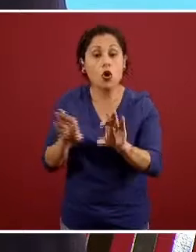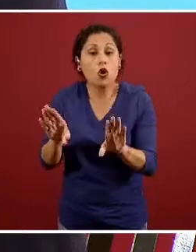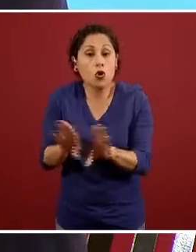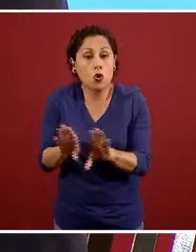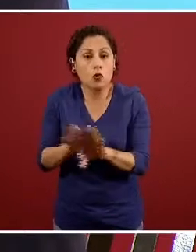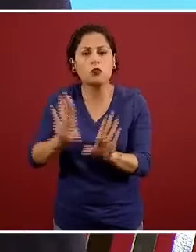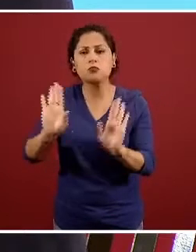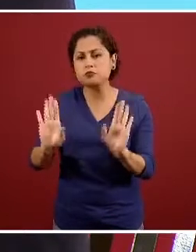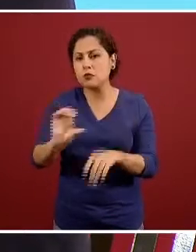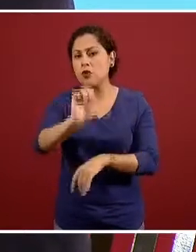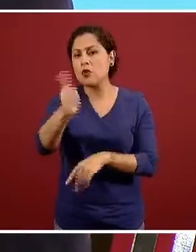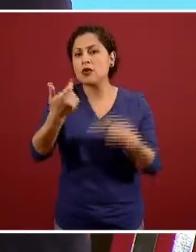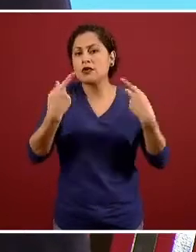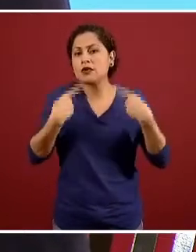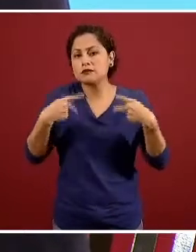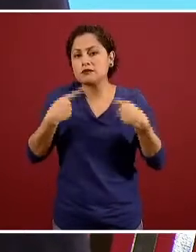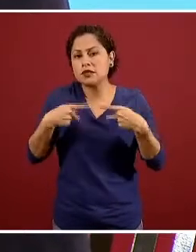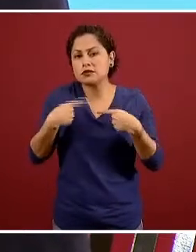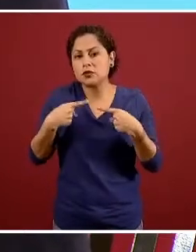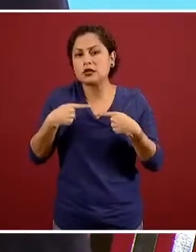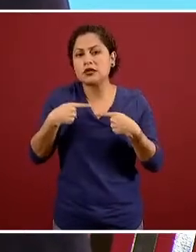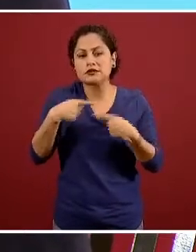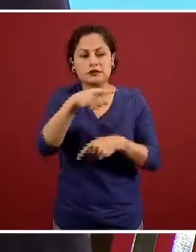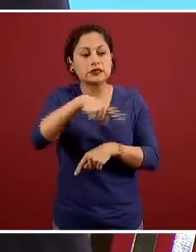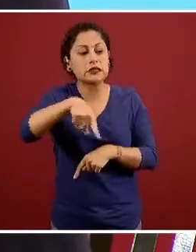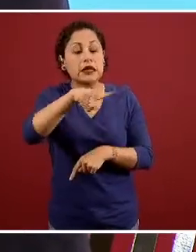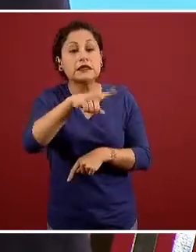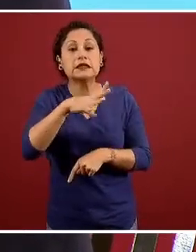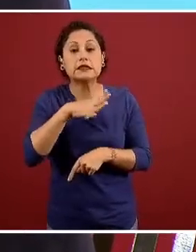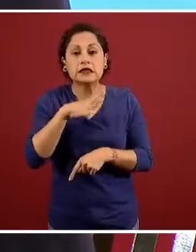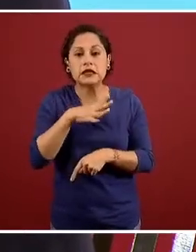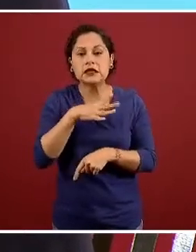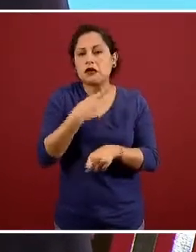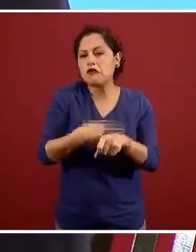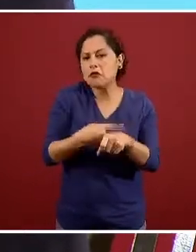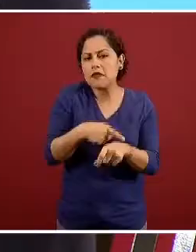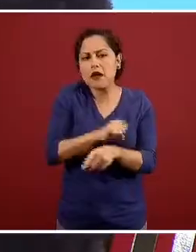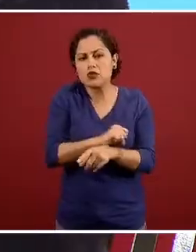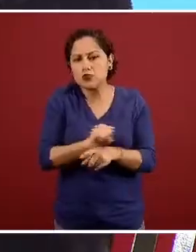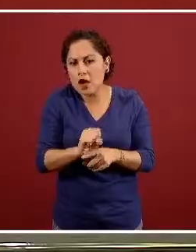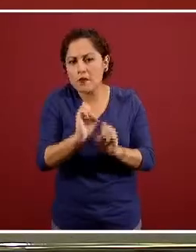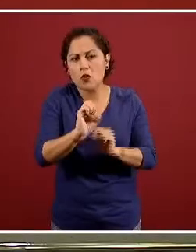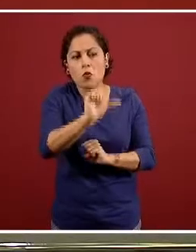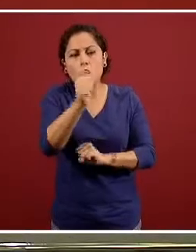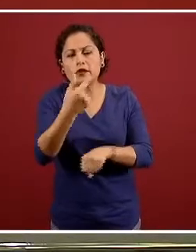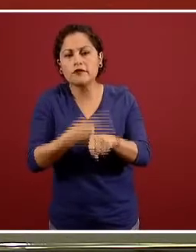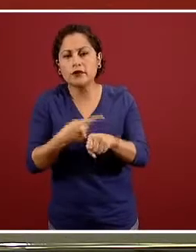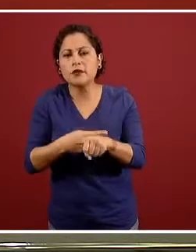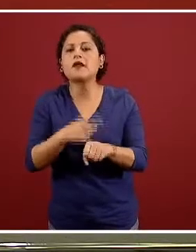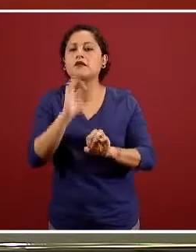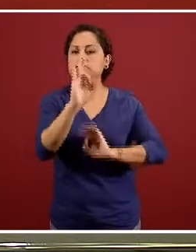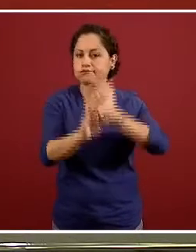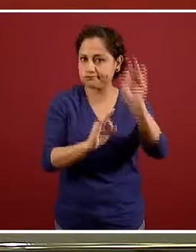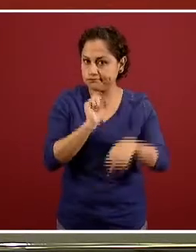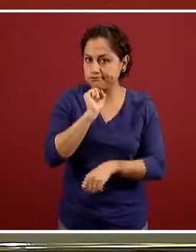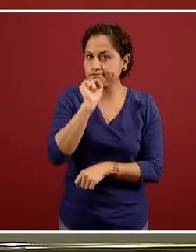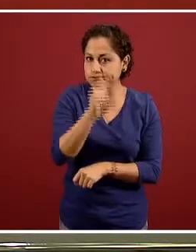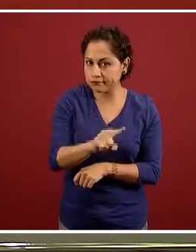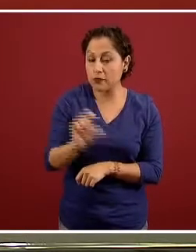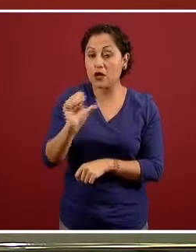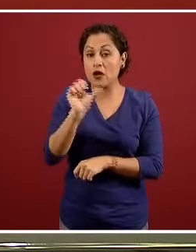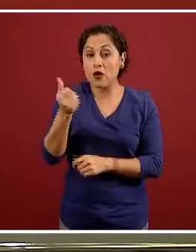otros diagnósticos no sean desatendidos. En la Comisión Coordinadora de los Institutos Nacionales de Salud y